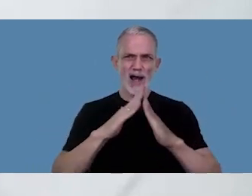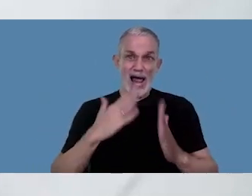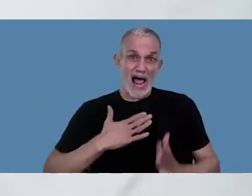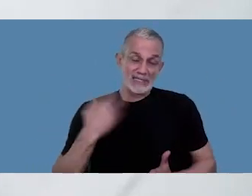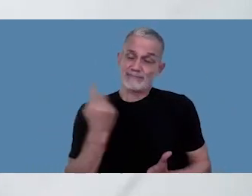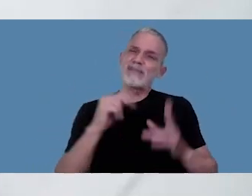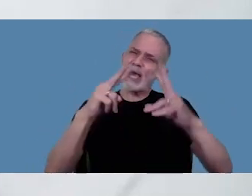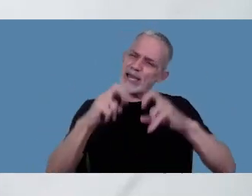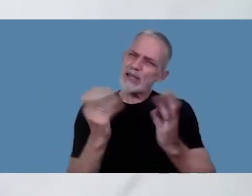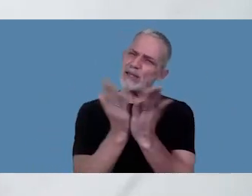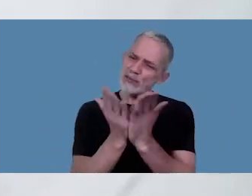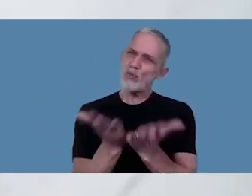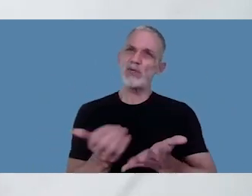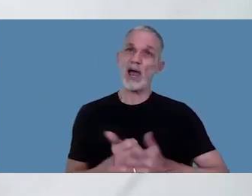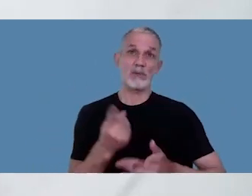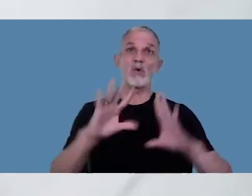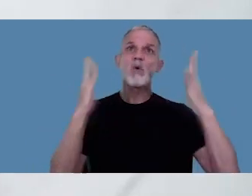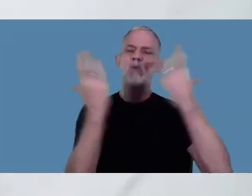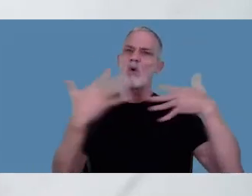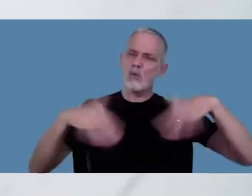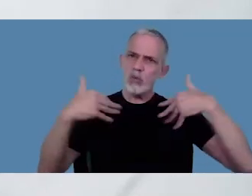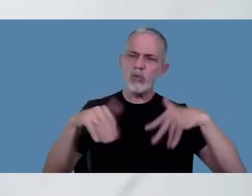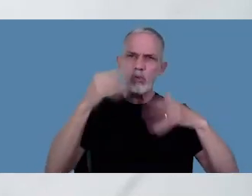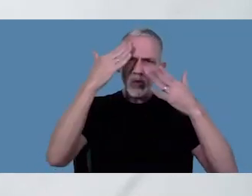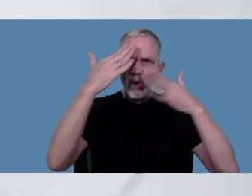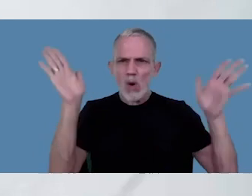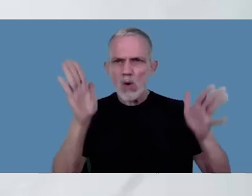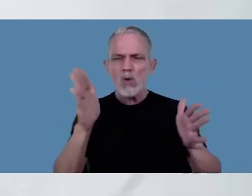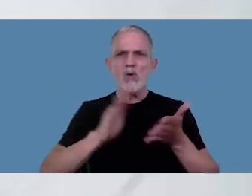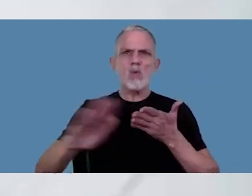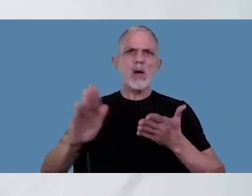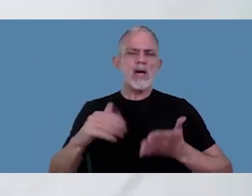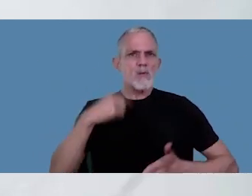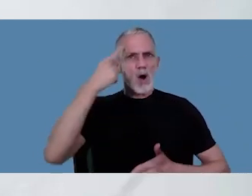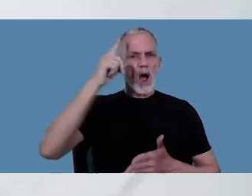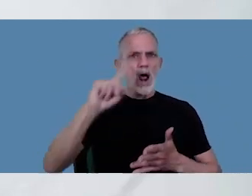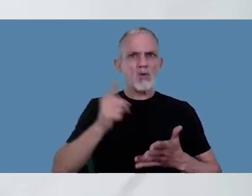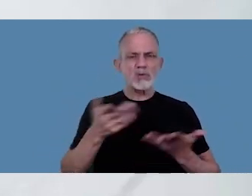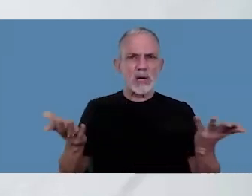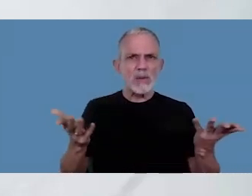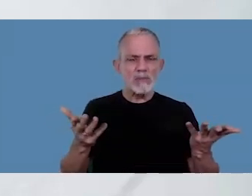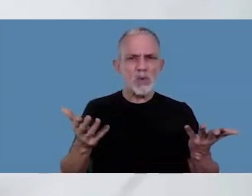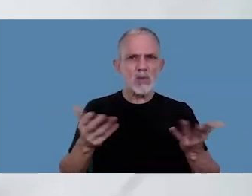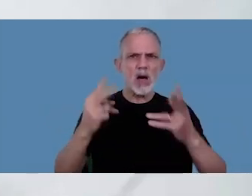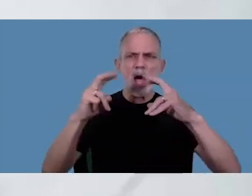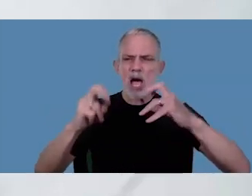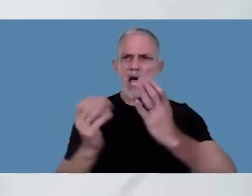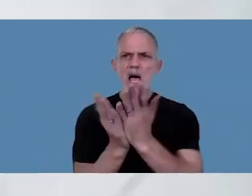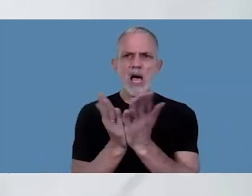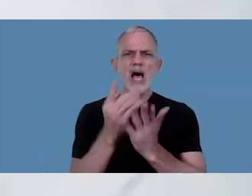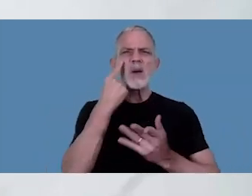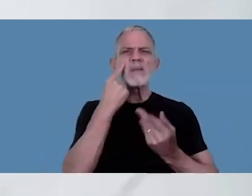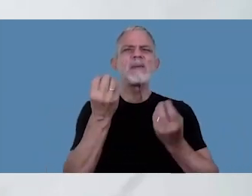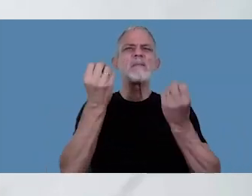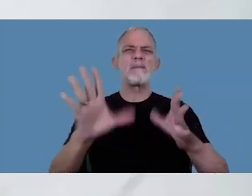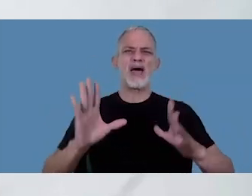que estudiar porque es un mundo que se nos abre y que nos permite vivir un poco más